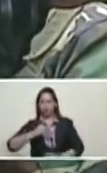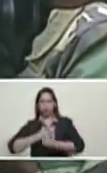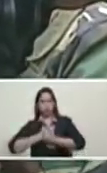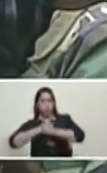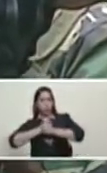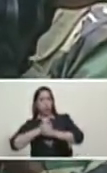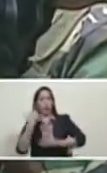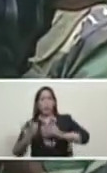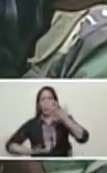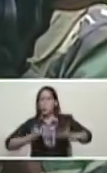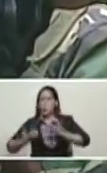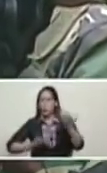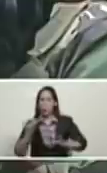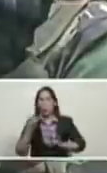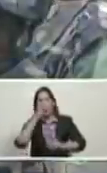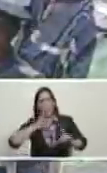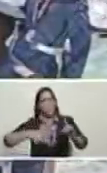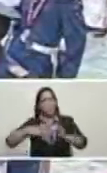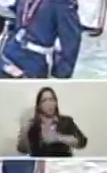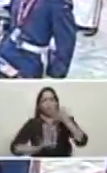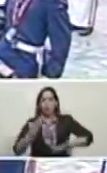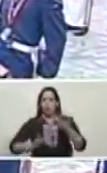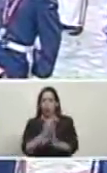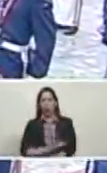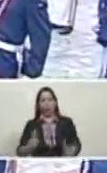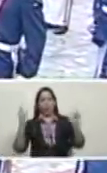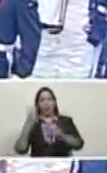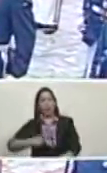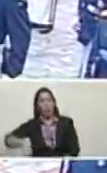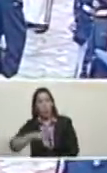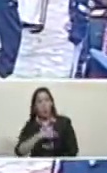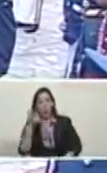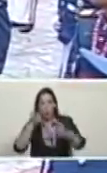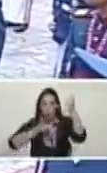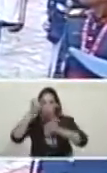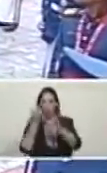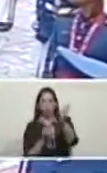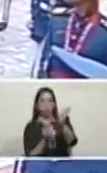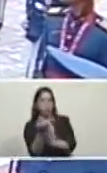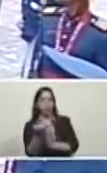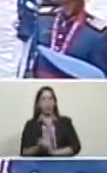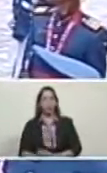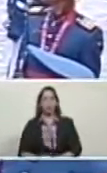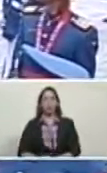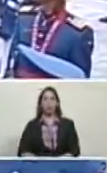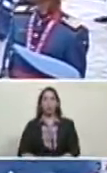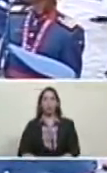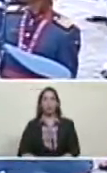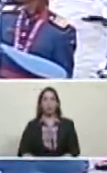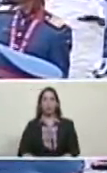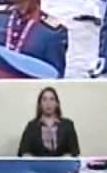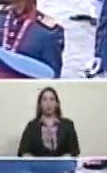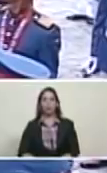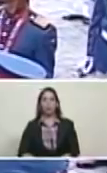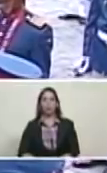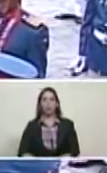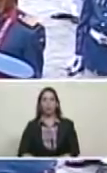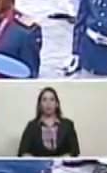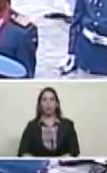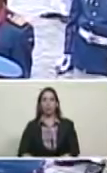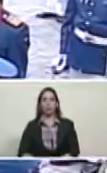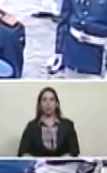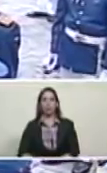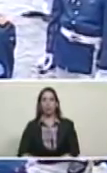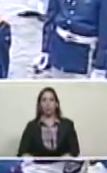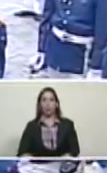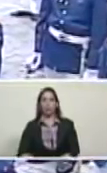el fuego sagrado de los libertadores y de nuestro comandante supremo y eterno, Hugo Rafael Chávez Frías, que los